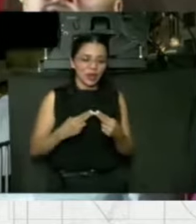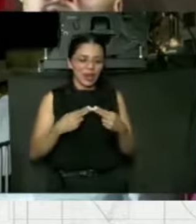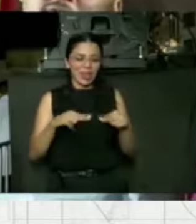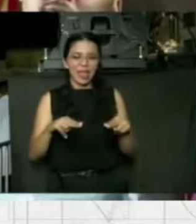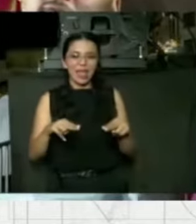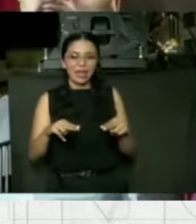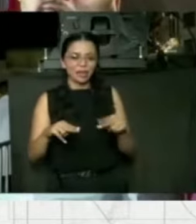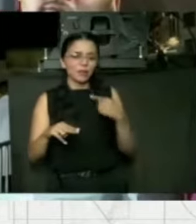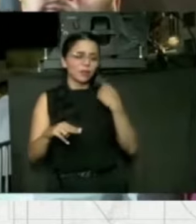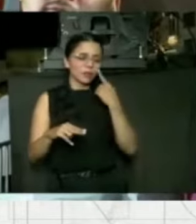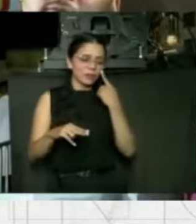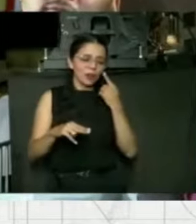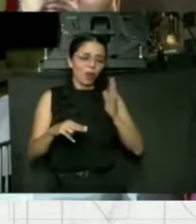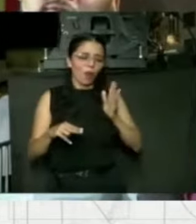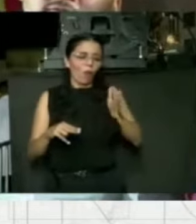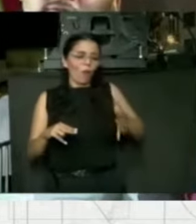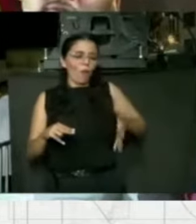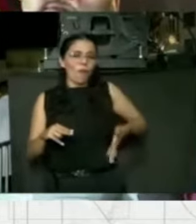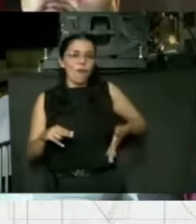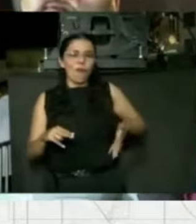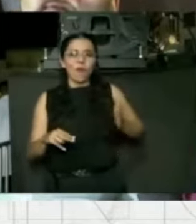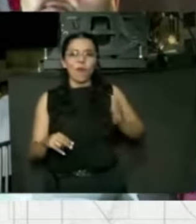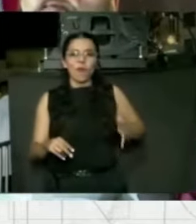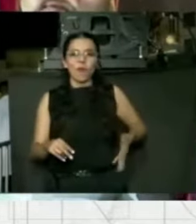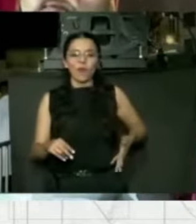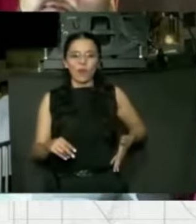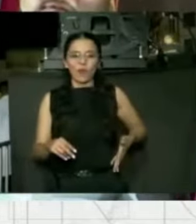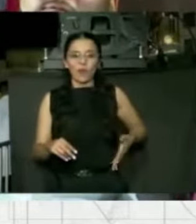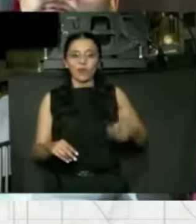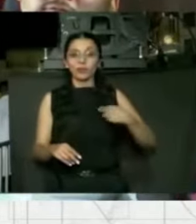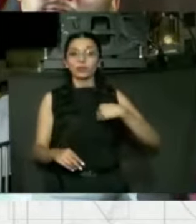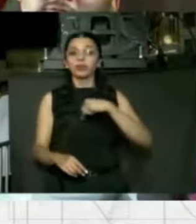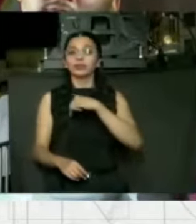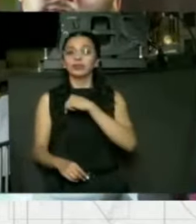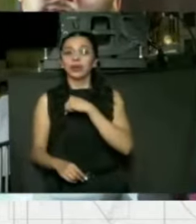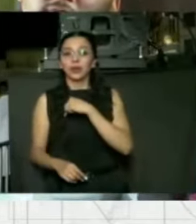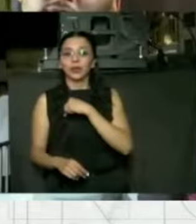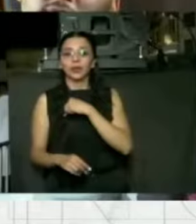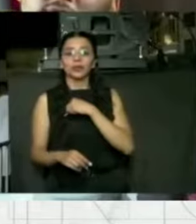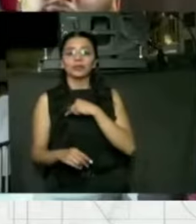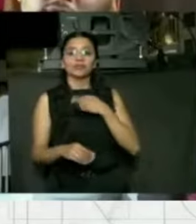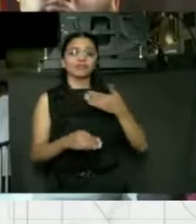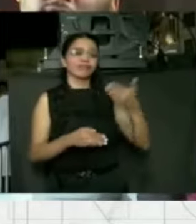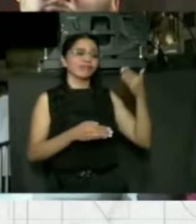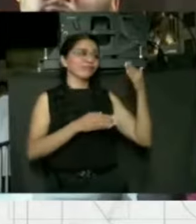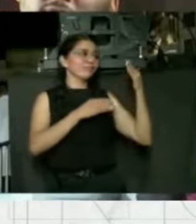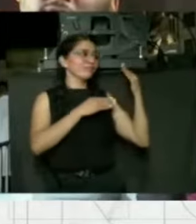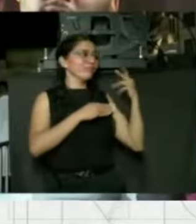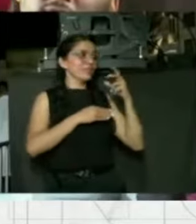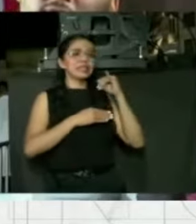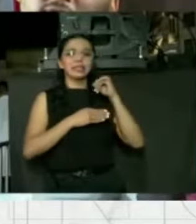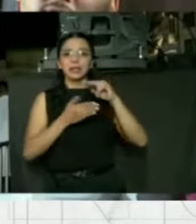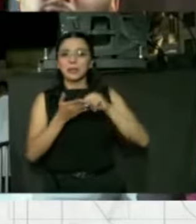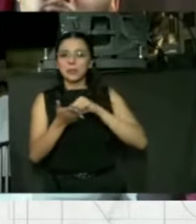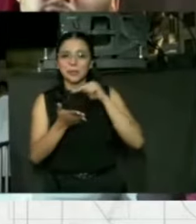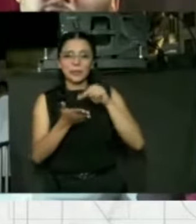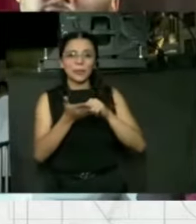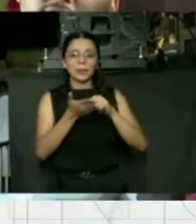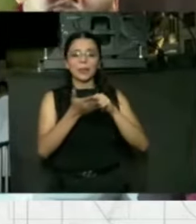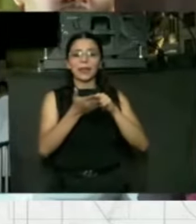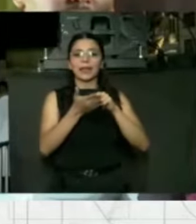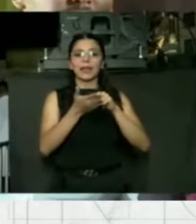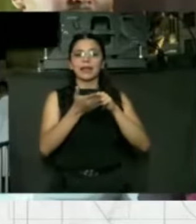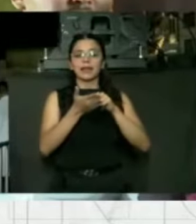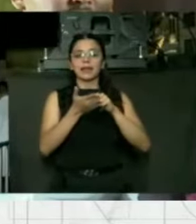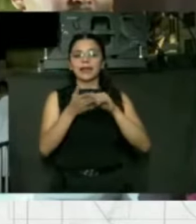nietos, con todo orgullo, que somos, que hemos sido protagonistas de este cambio